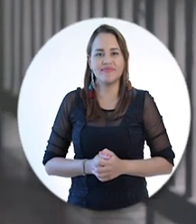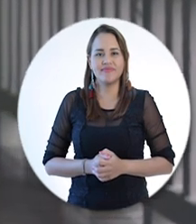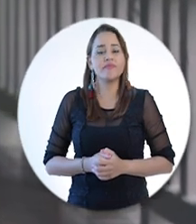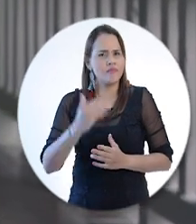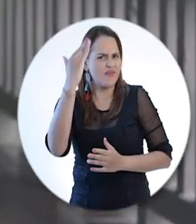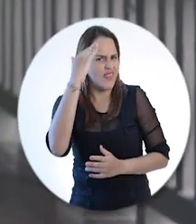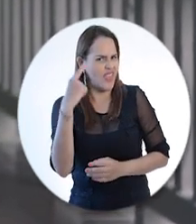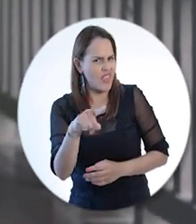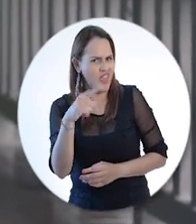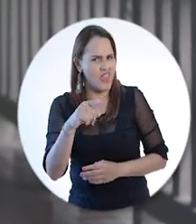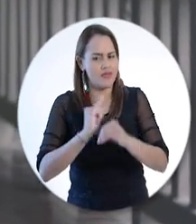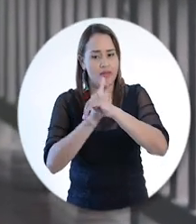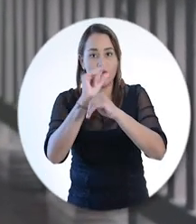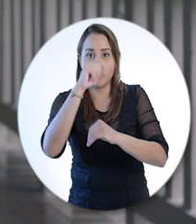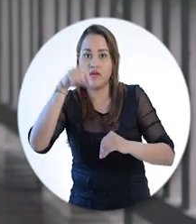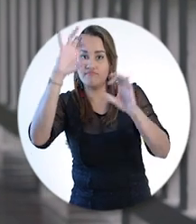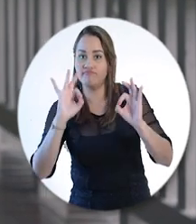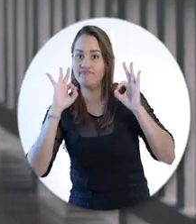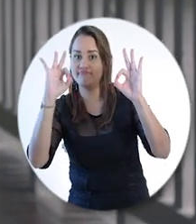¿Sabes qué es la acreditación institucional?